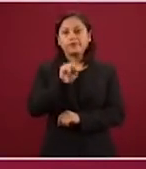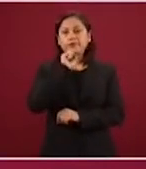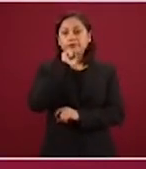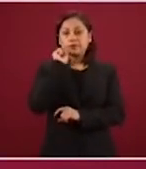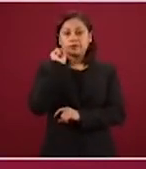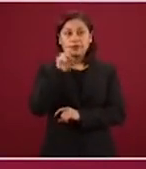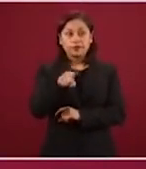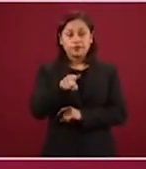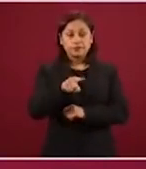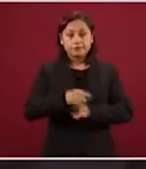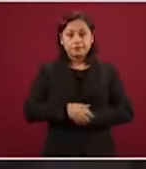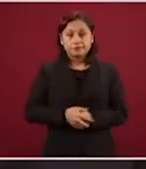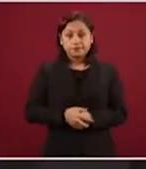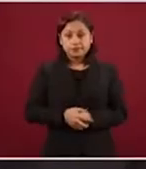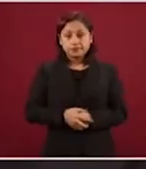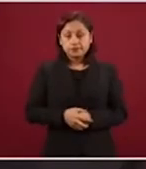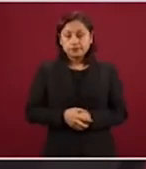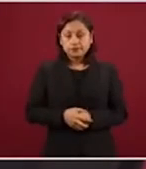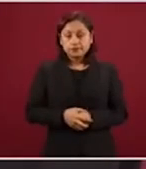también cuidando